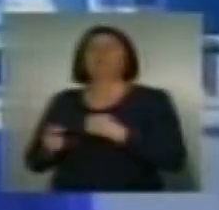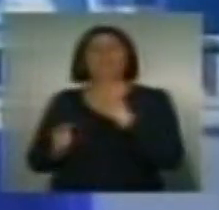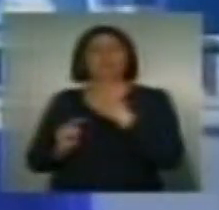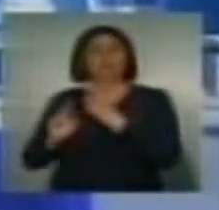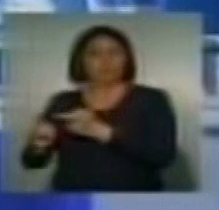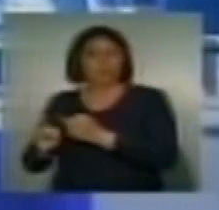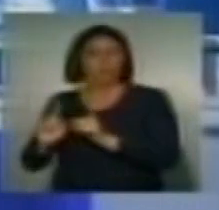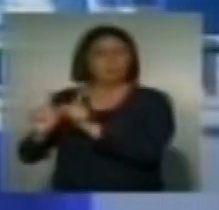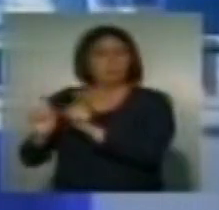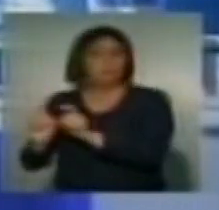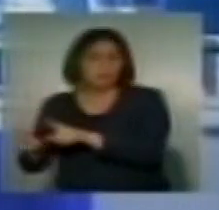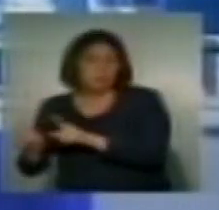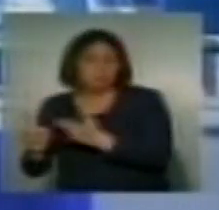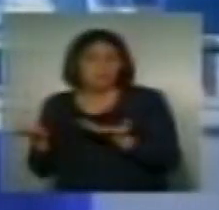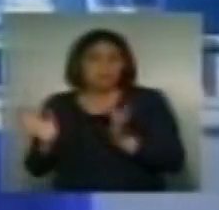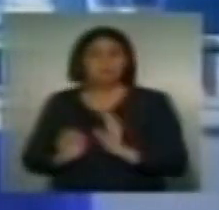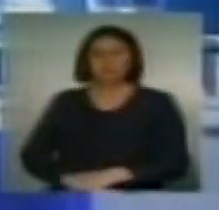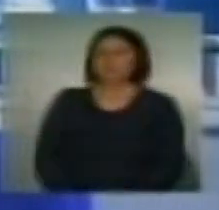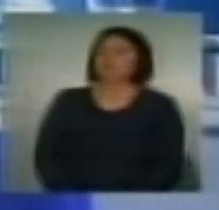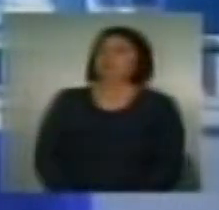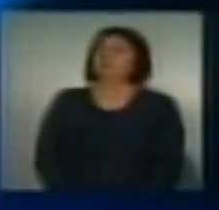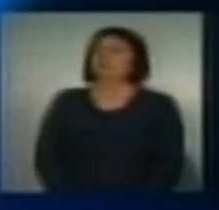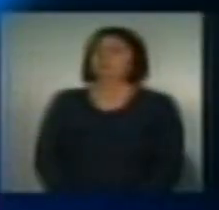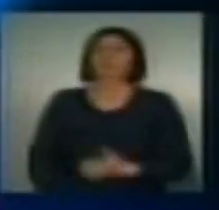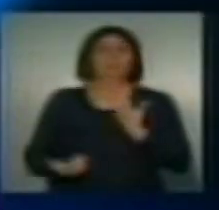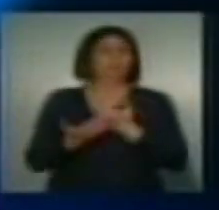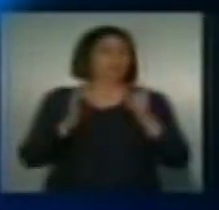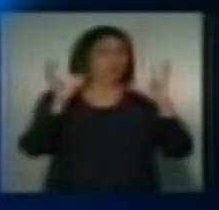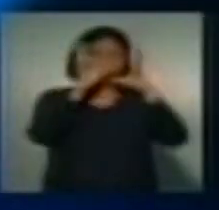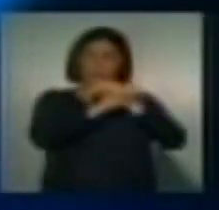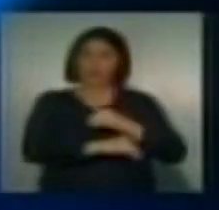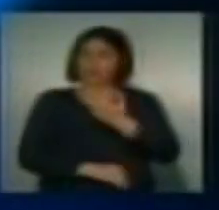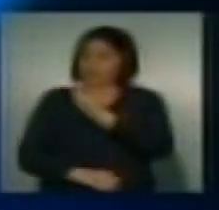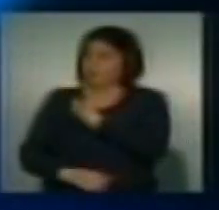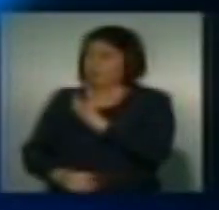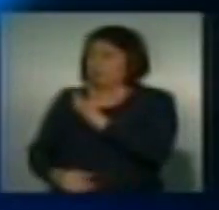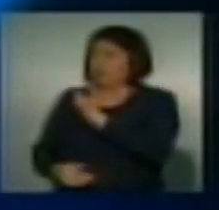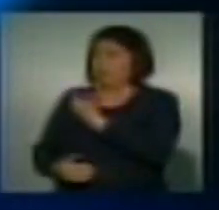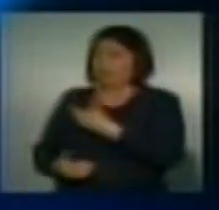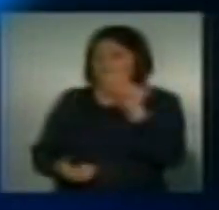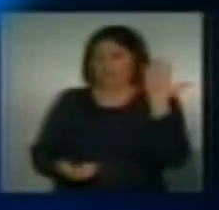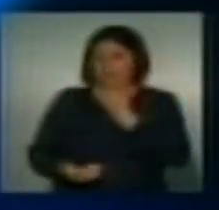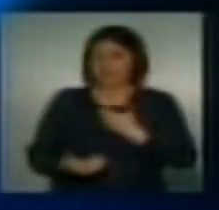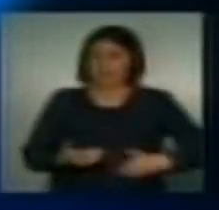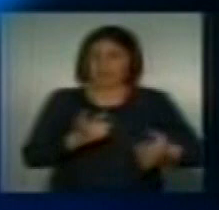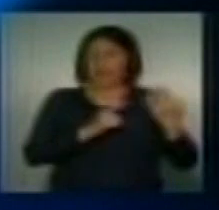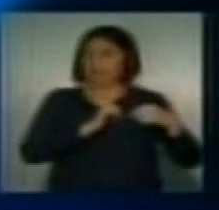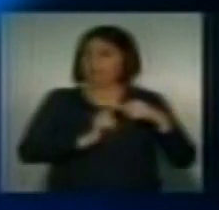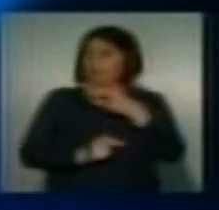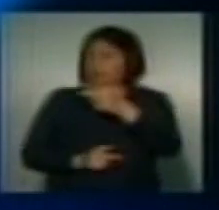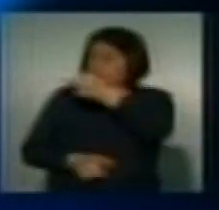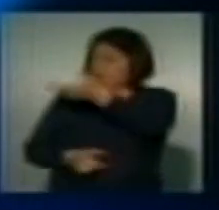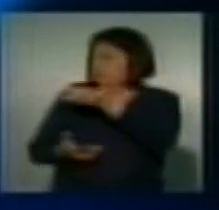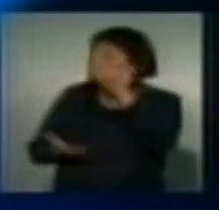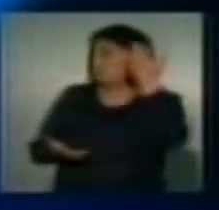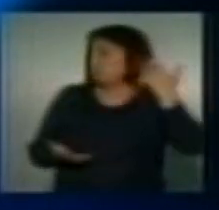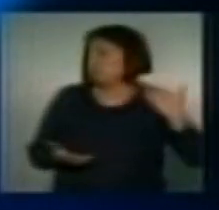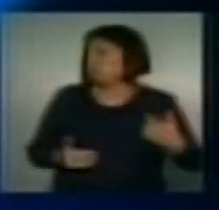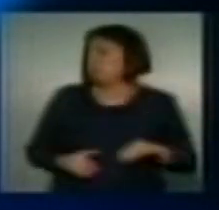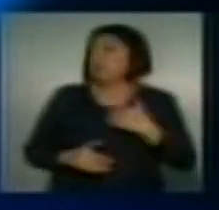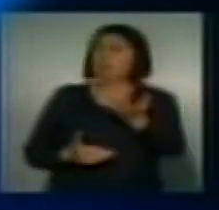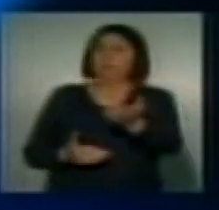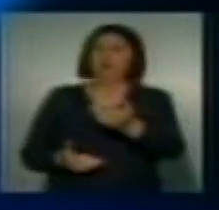una pregunta al Señor Toledo muy buenas noches señor expresidente de Toledo usted tuvo como